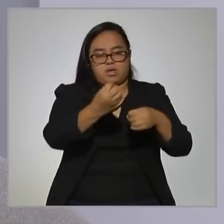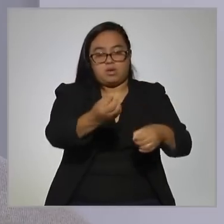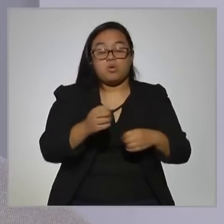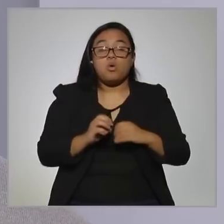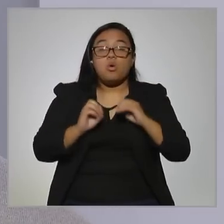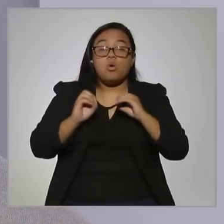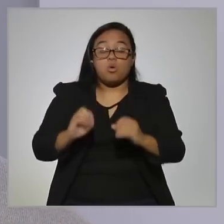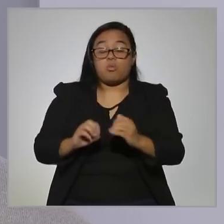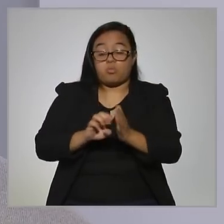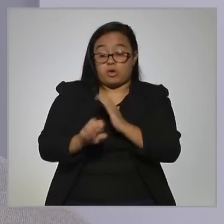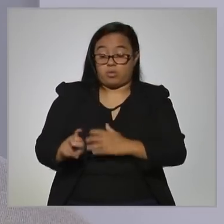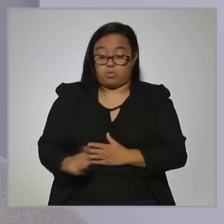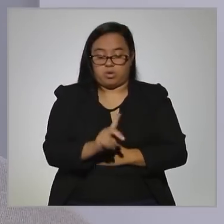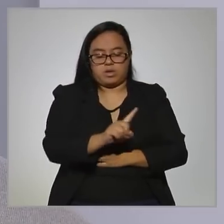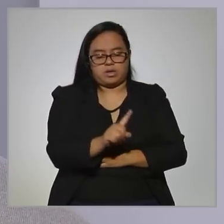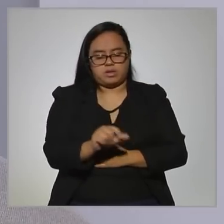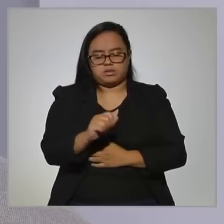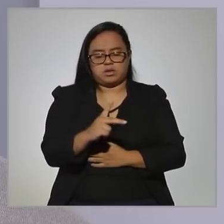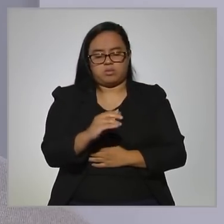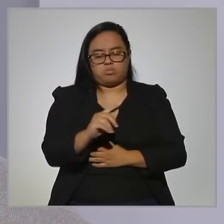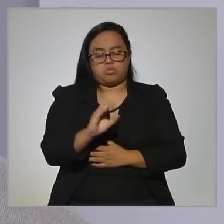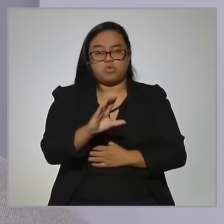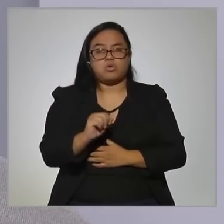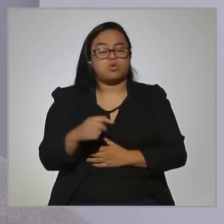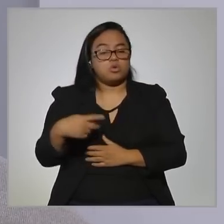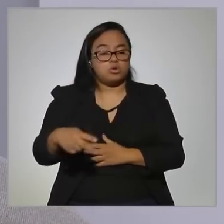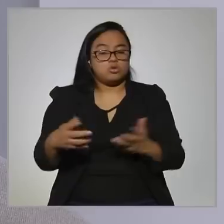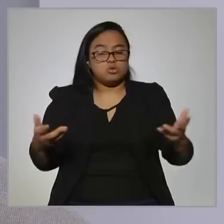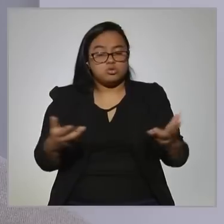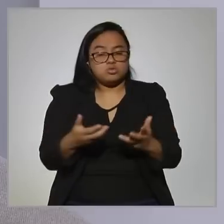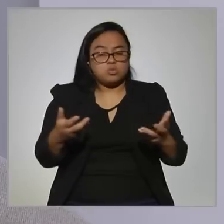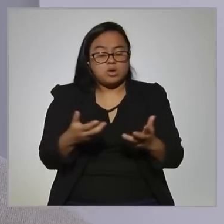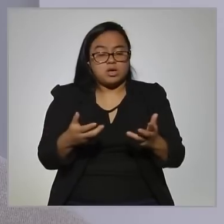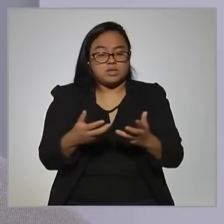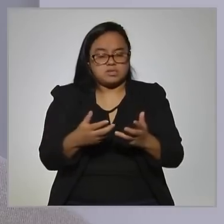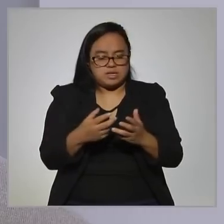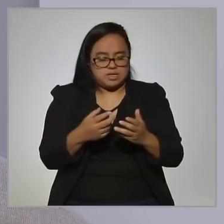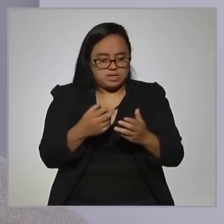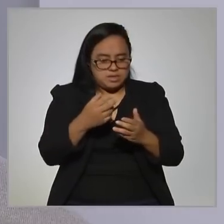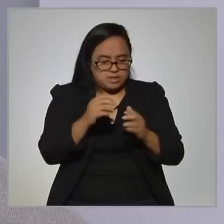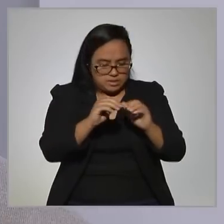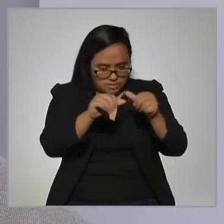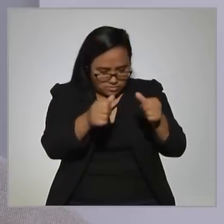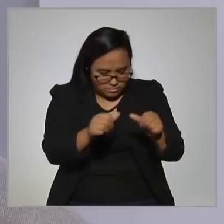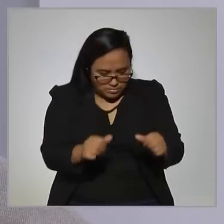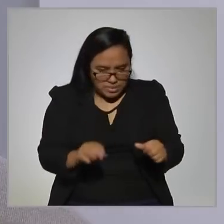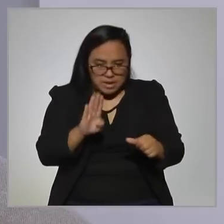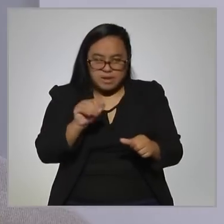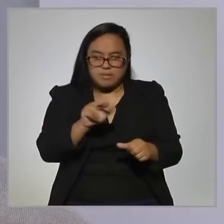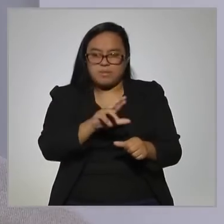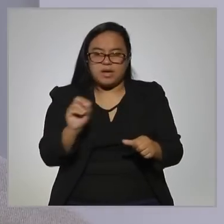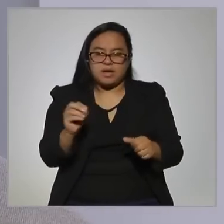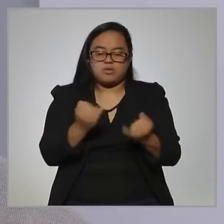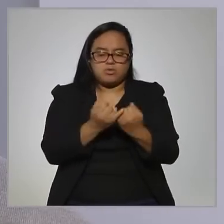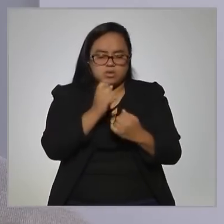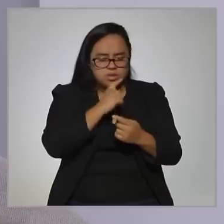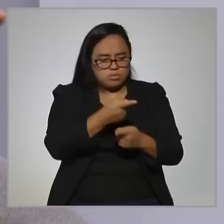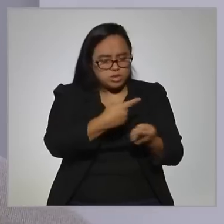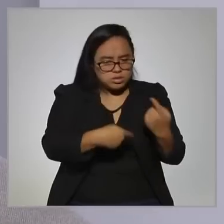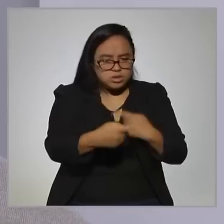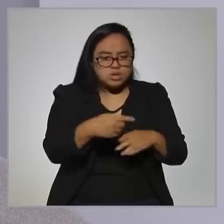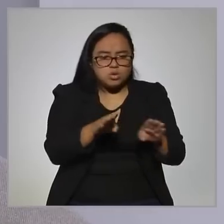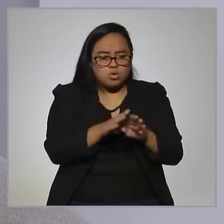pueblos zapotecas, donde se construyen pequeños muñequitos de barro y se intercambian también en la